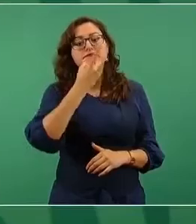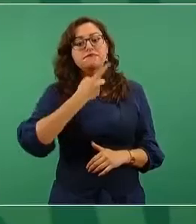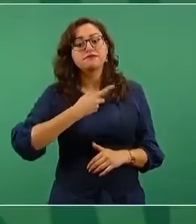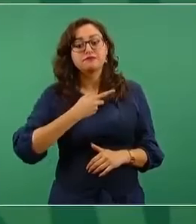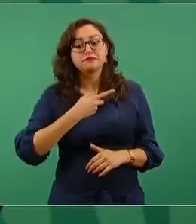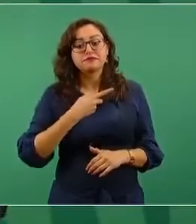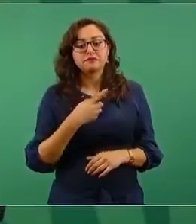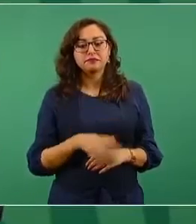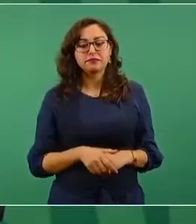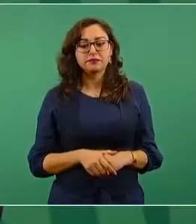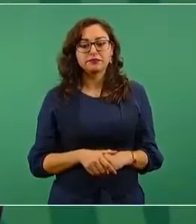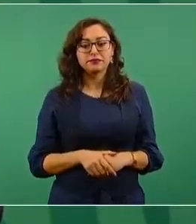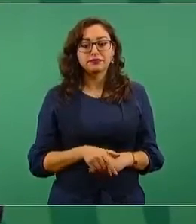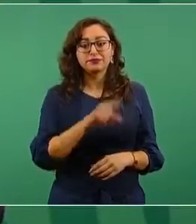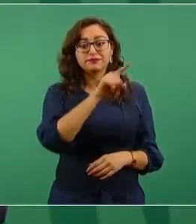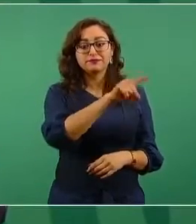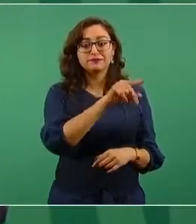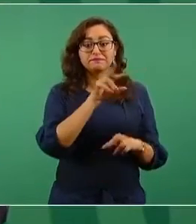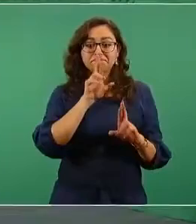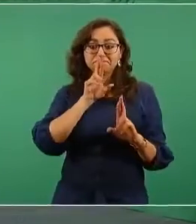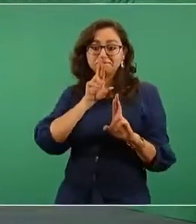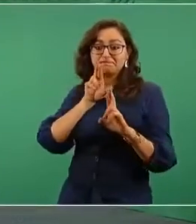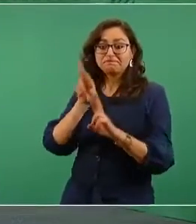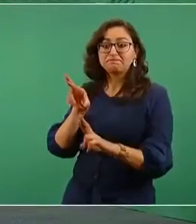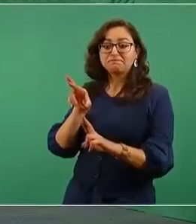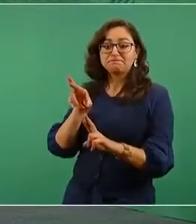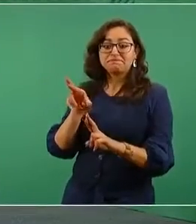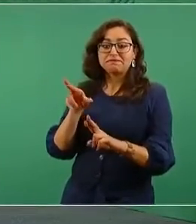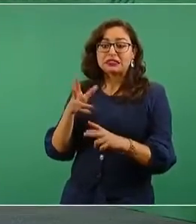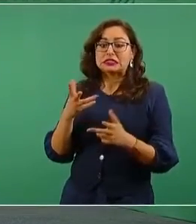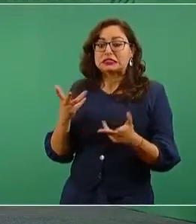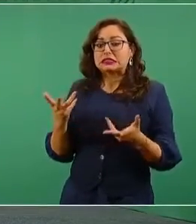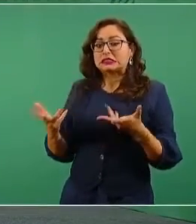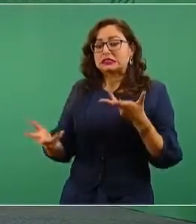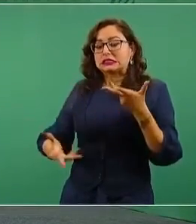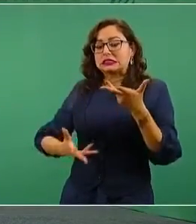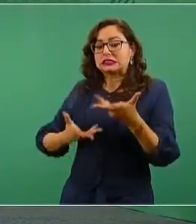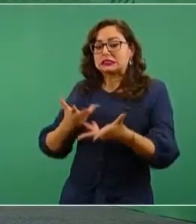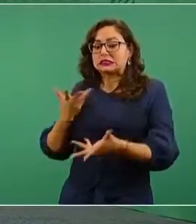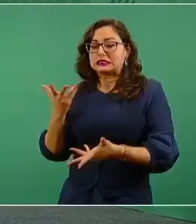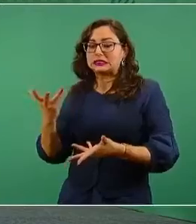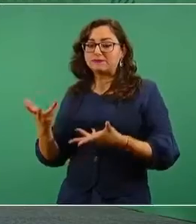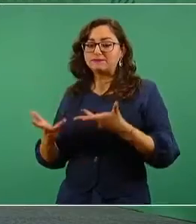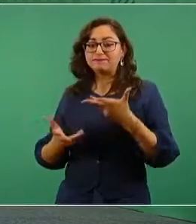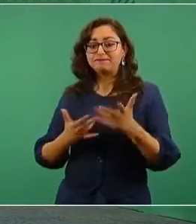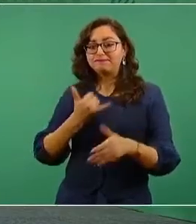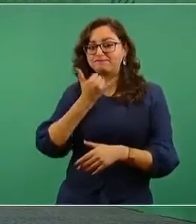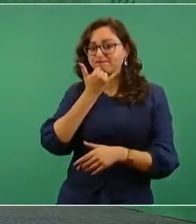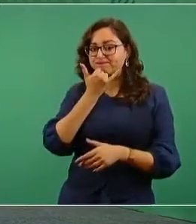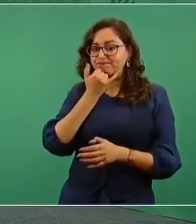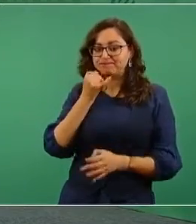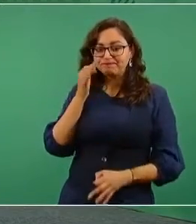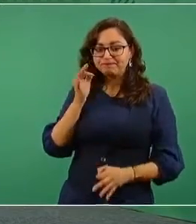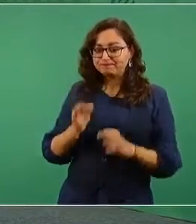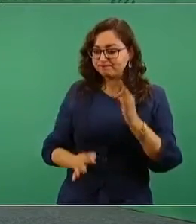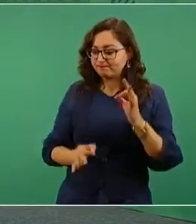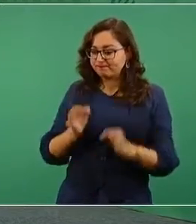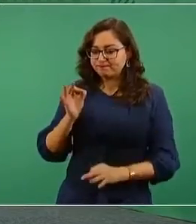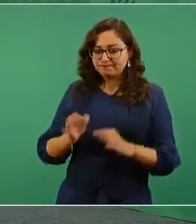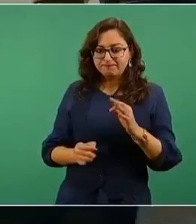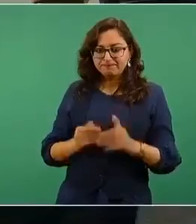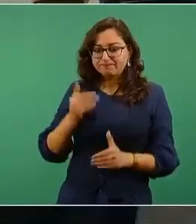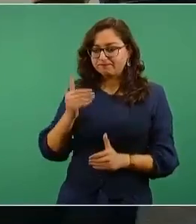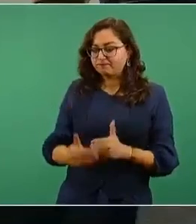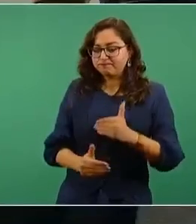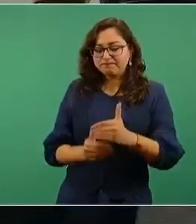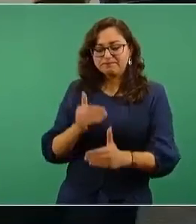respuesta que nos dieron fue en el sentido de que por razones del debido proceso,